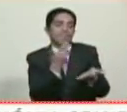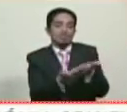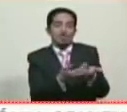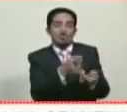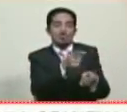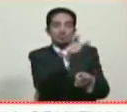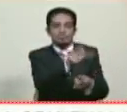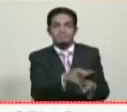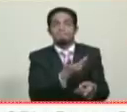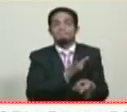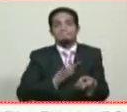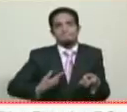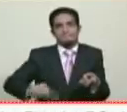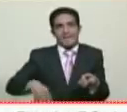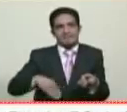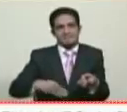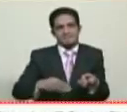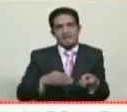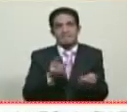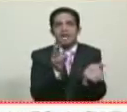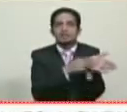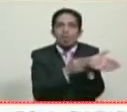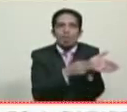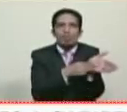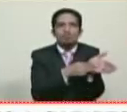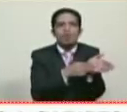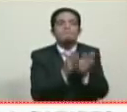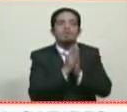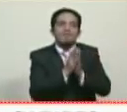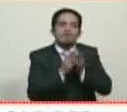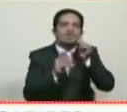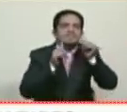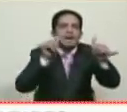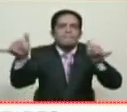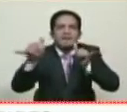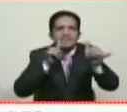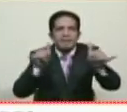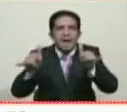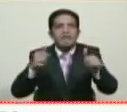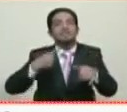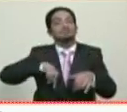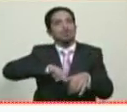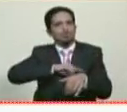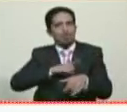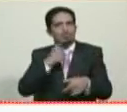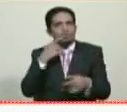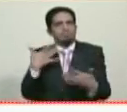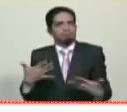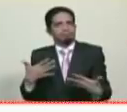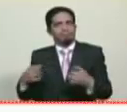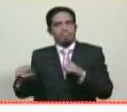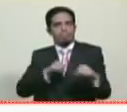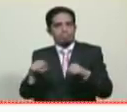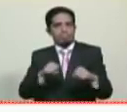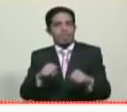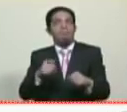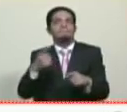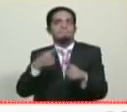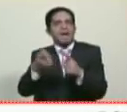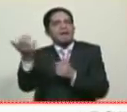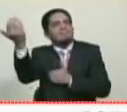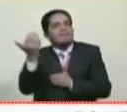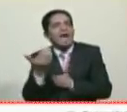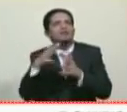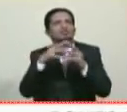ministro de Salud para que se hicieran los contactos de los proveedores y nosotros vamos a proveer para que por vía aérea nos llegue el